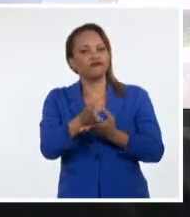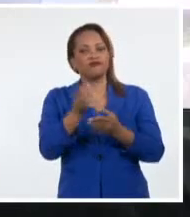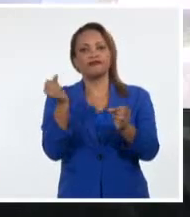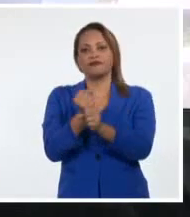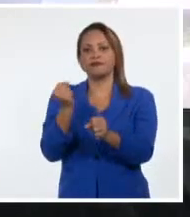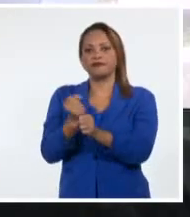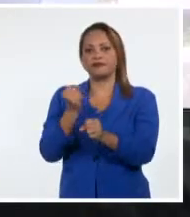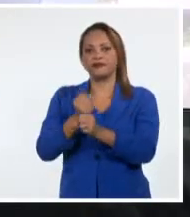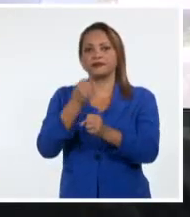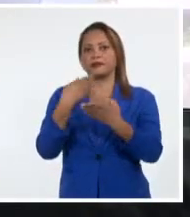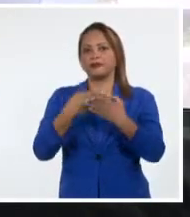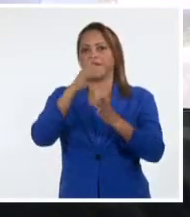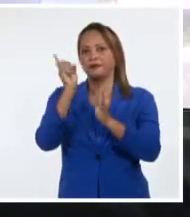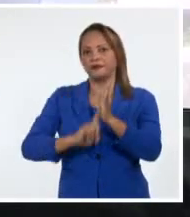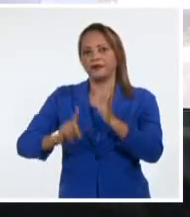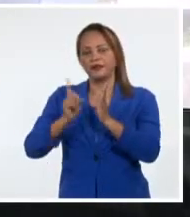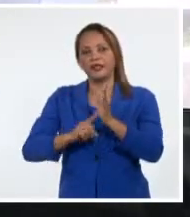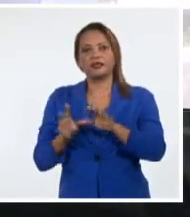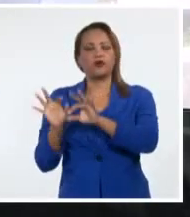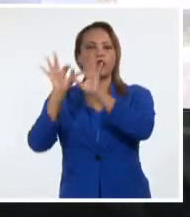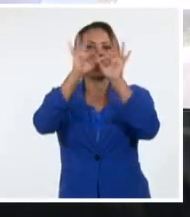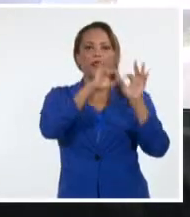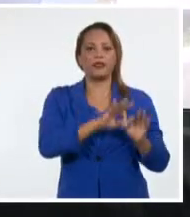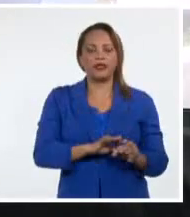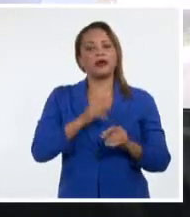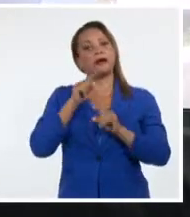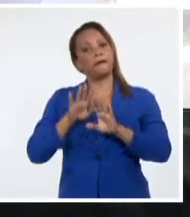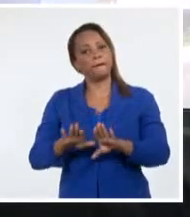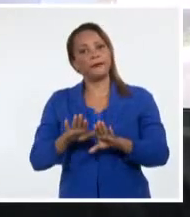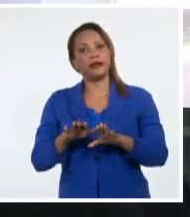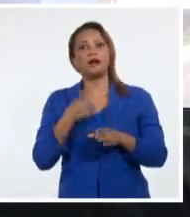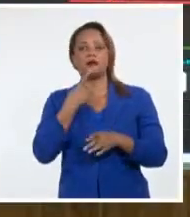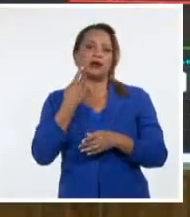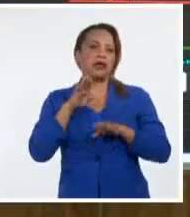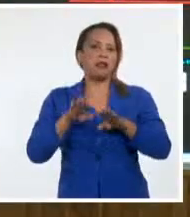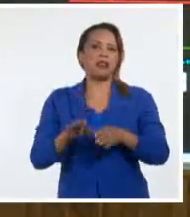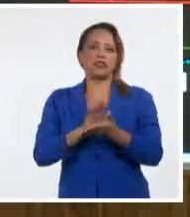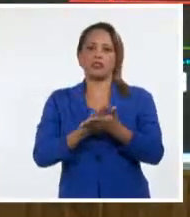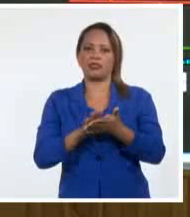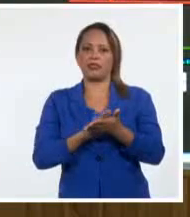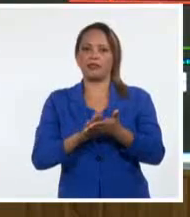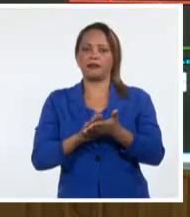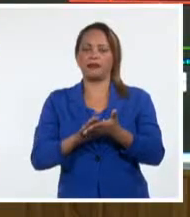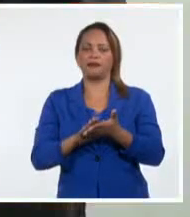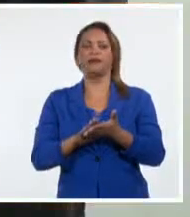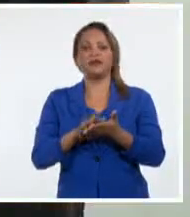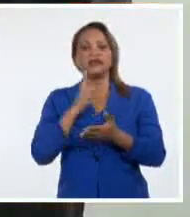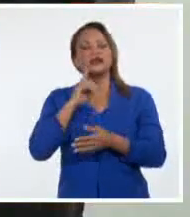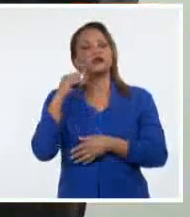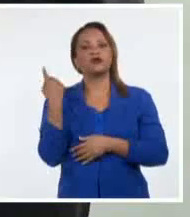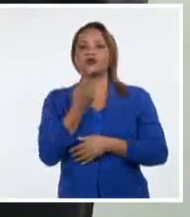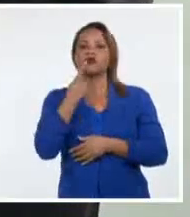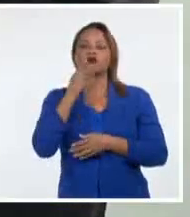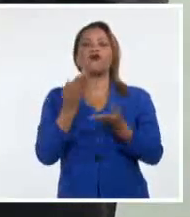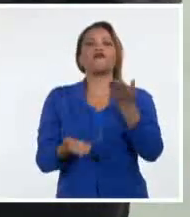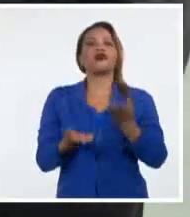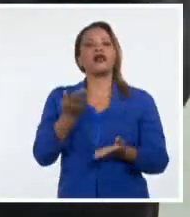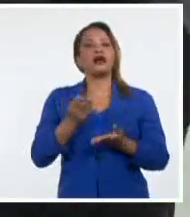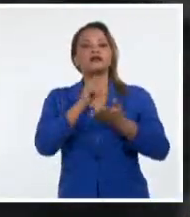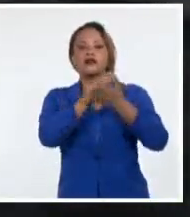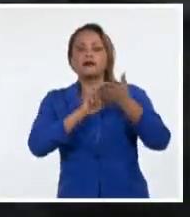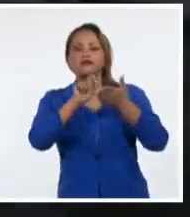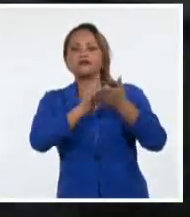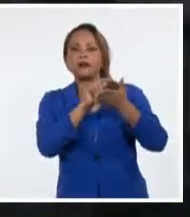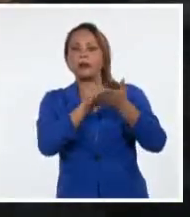del sistema durante todo el día, y eso esperamos que no sea reversible en el día de hoy. Nosotros hacemos el balance de generación del